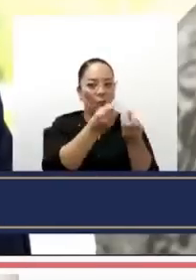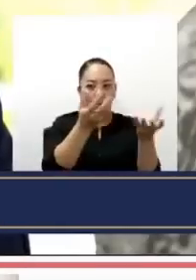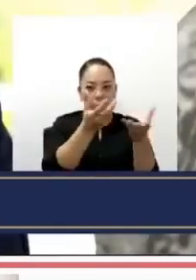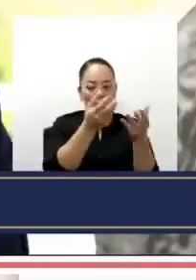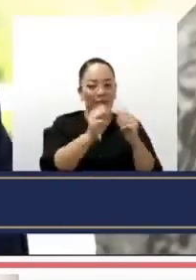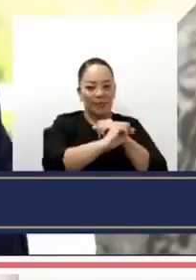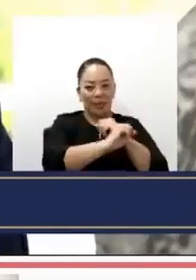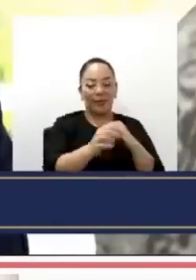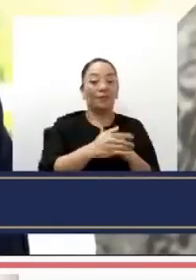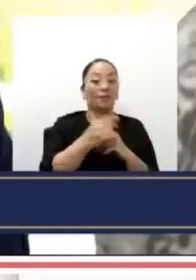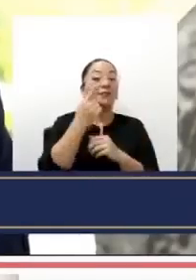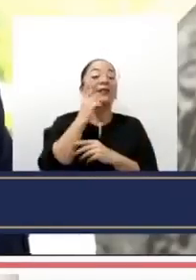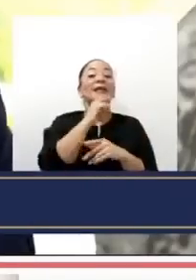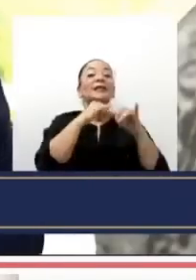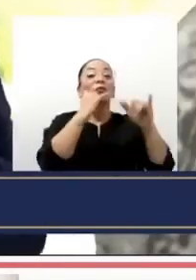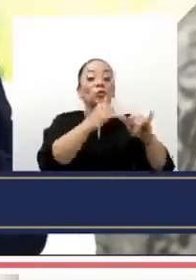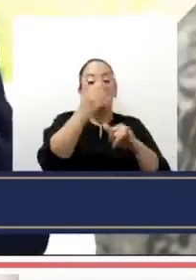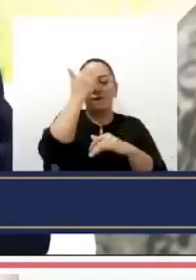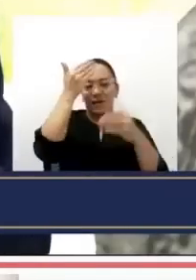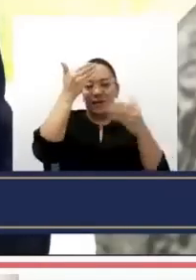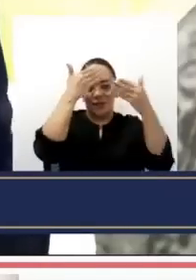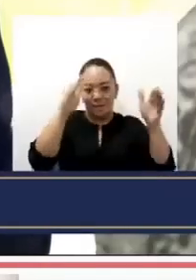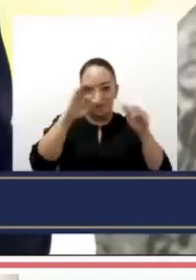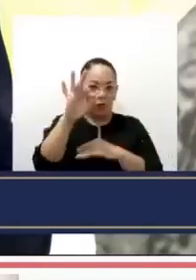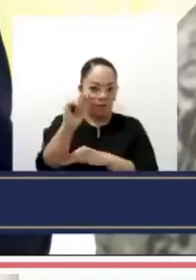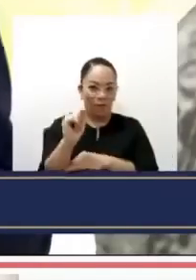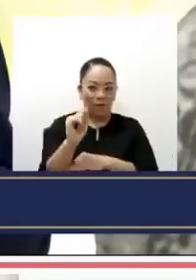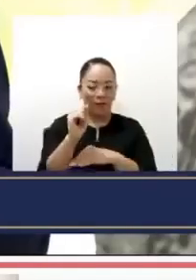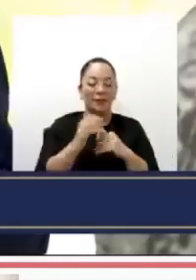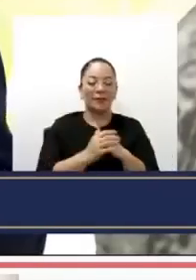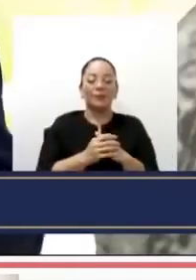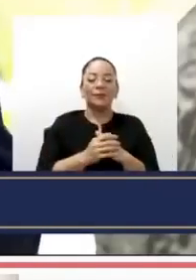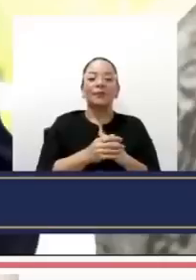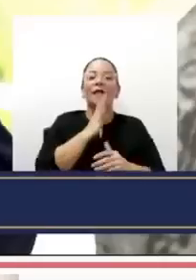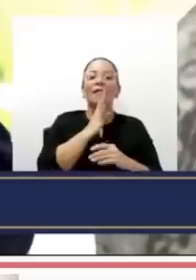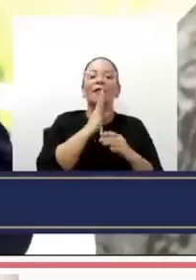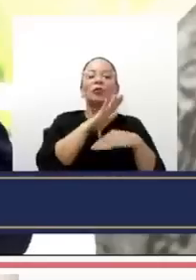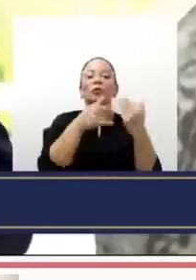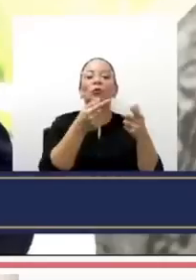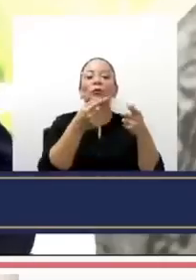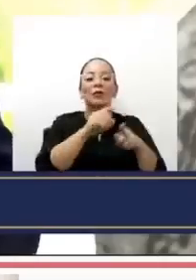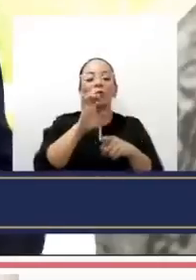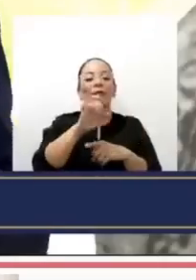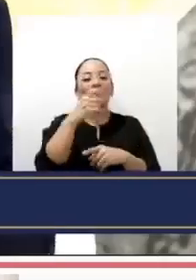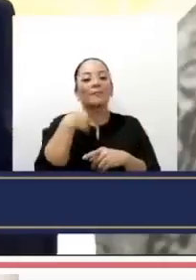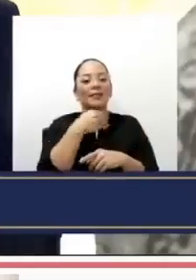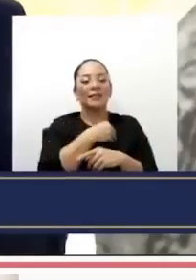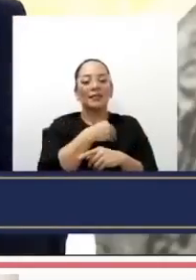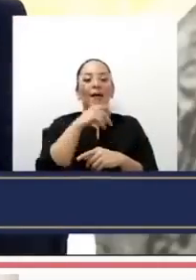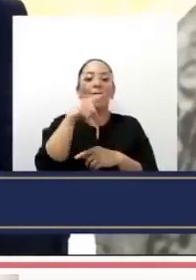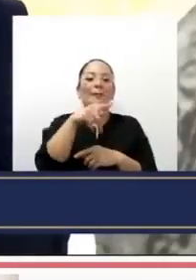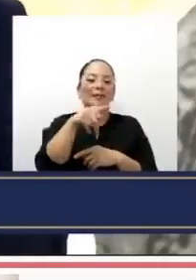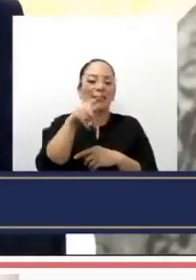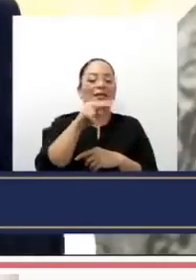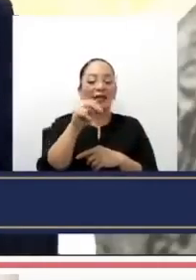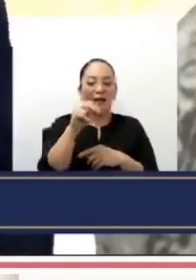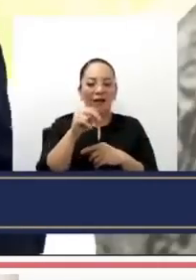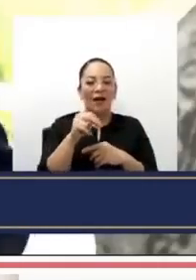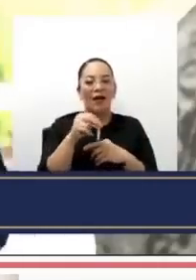denuncia que hizo el Frente Amplio, haciéndose eco de todo aquel caso de la exministra Navarro